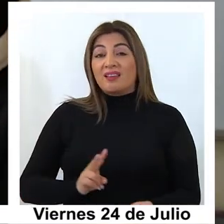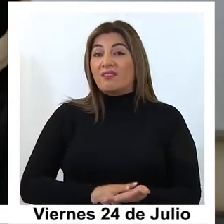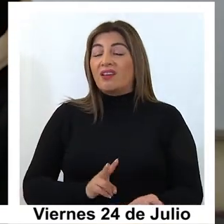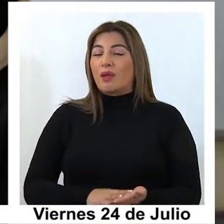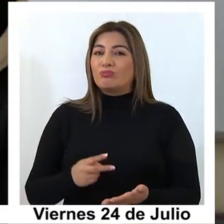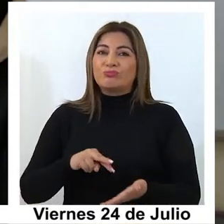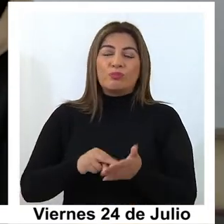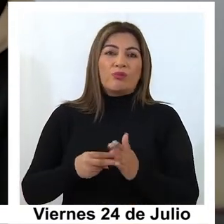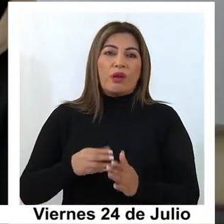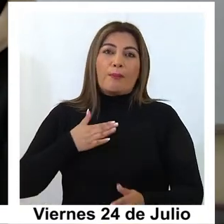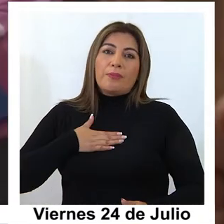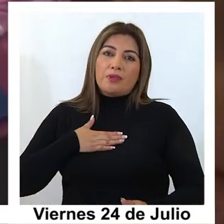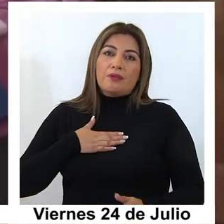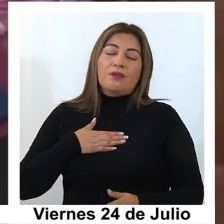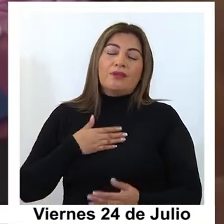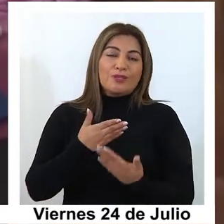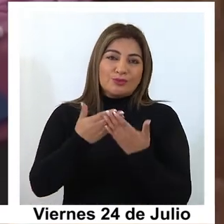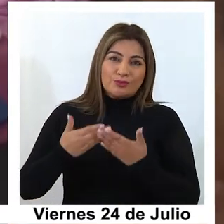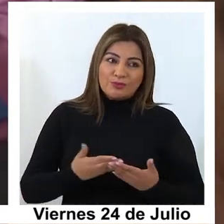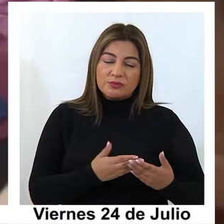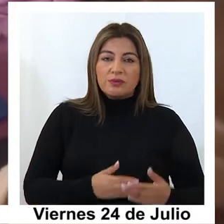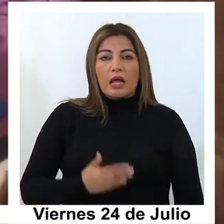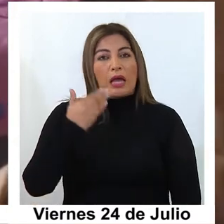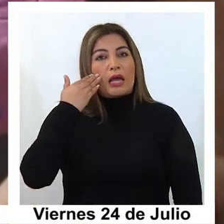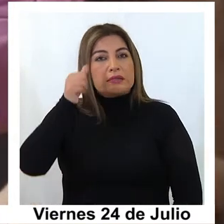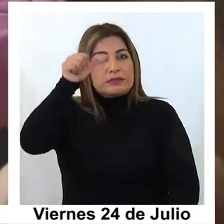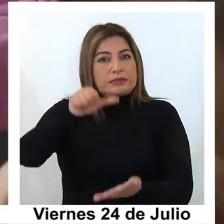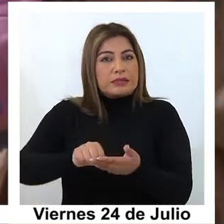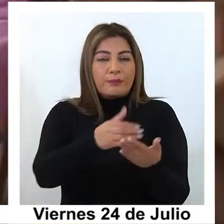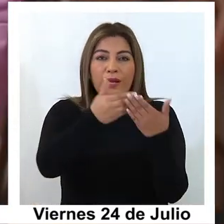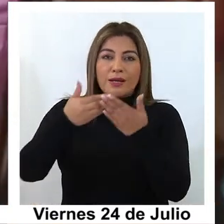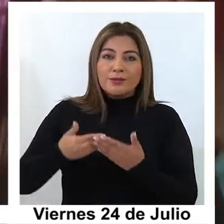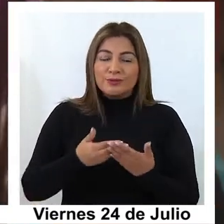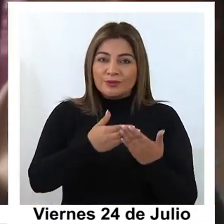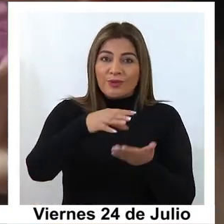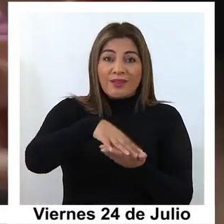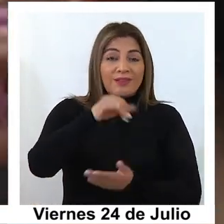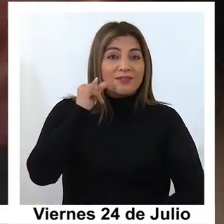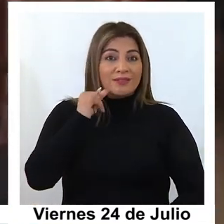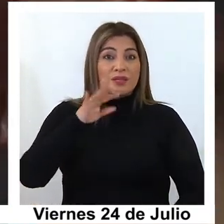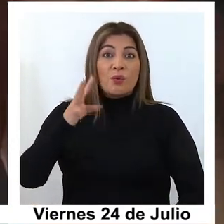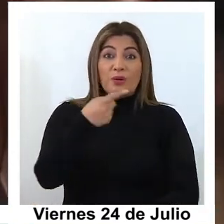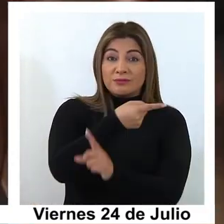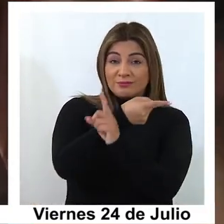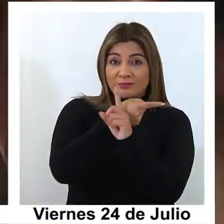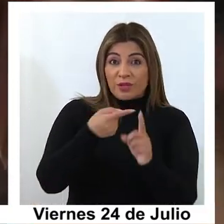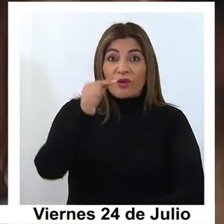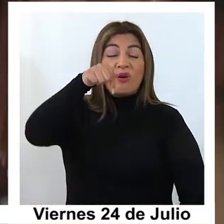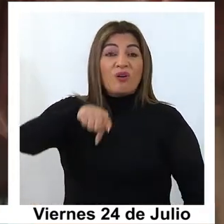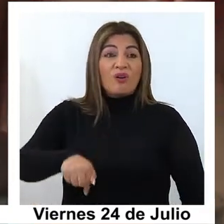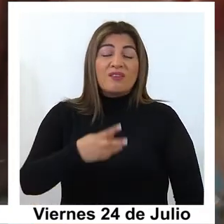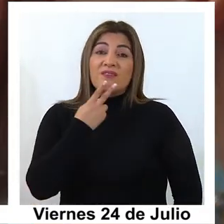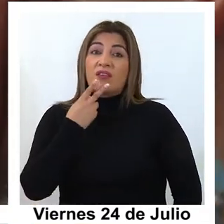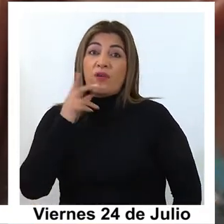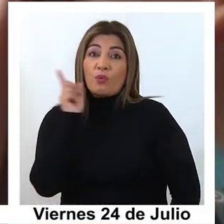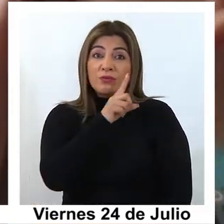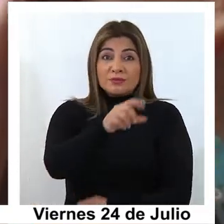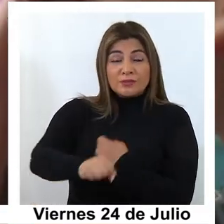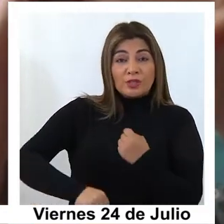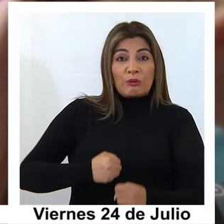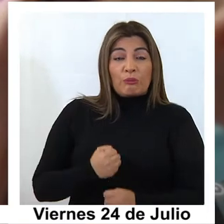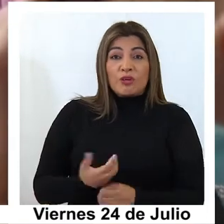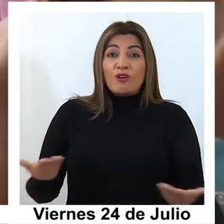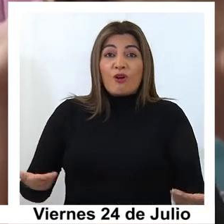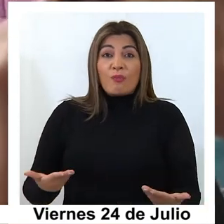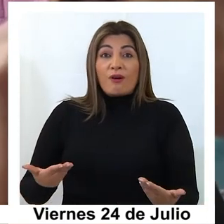que me perjudica mucho a mí y a mi estudio. Cerca de 6.000 estudiantes en la región cursan cuarto medio y hoy viven su último año a